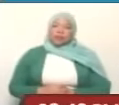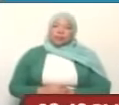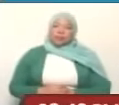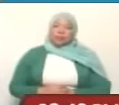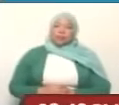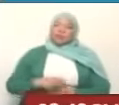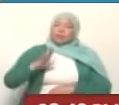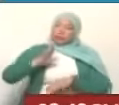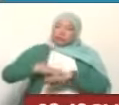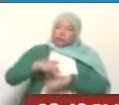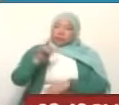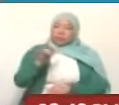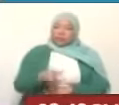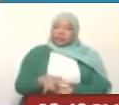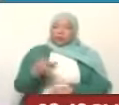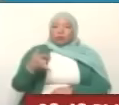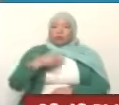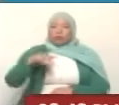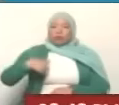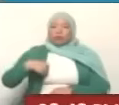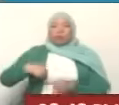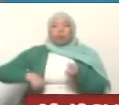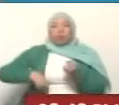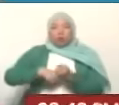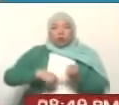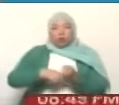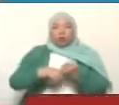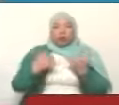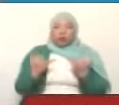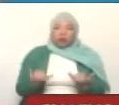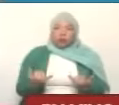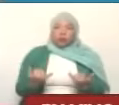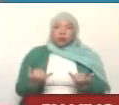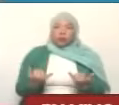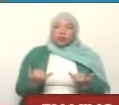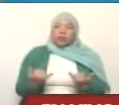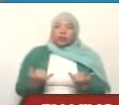De por qué ellos no han podido.